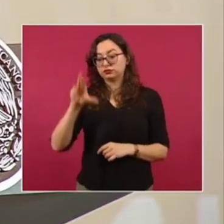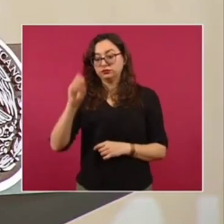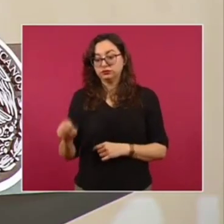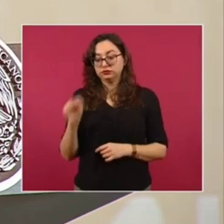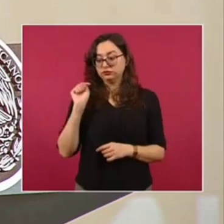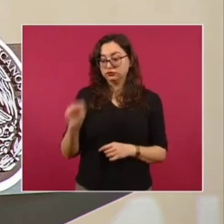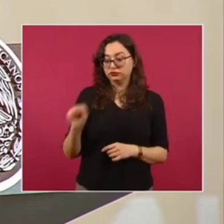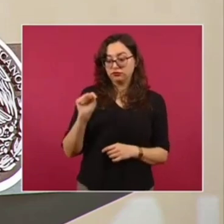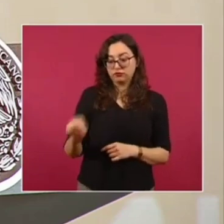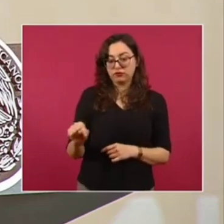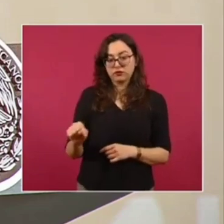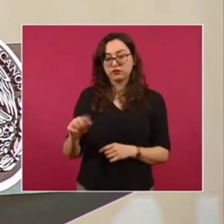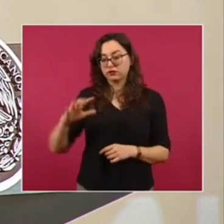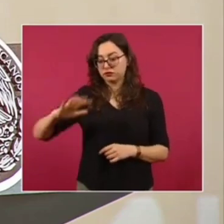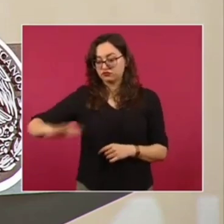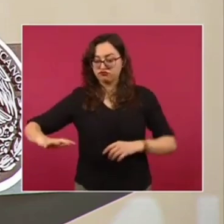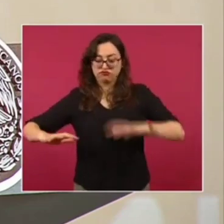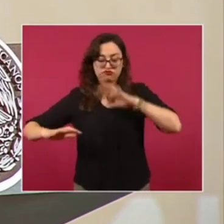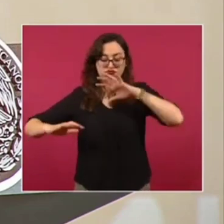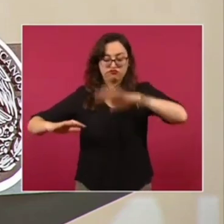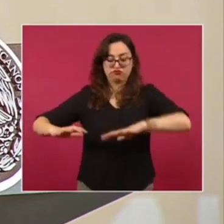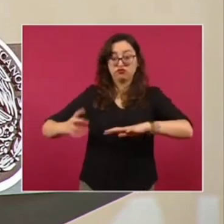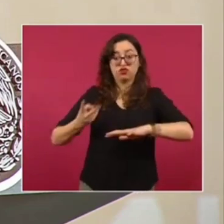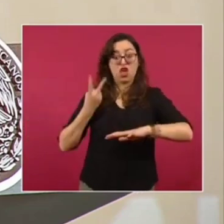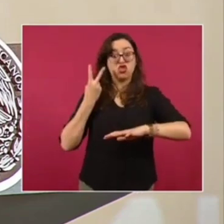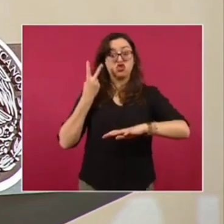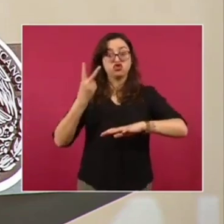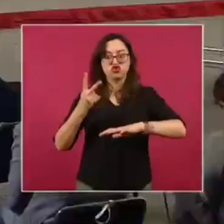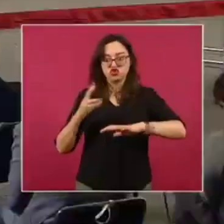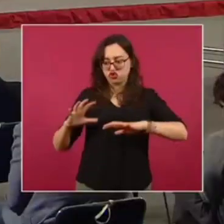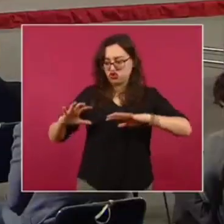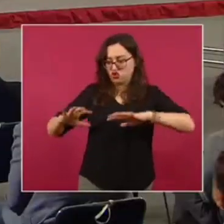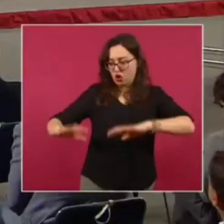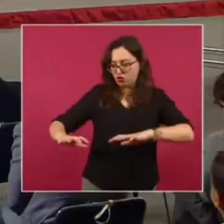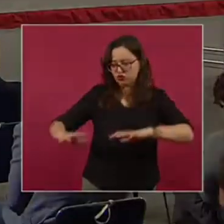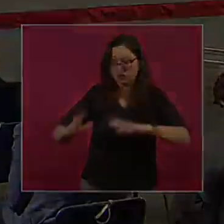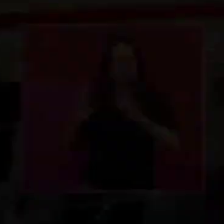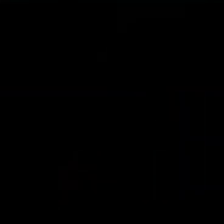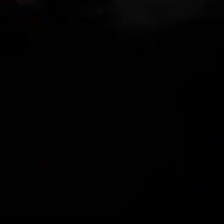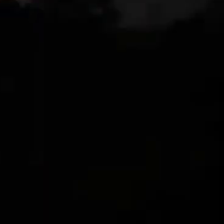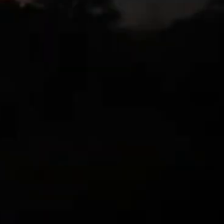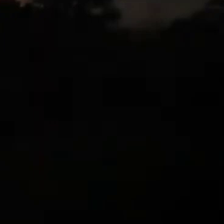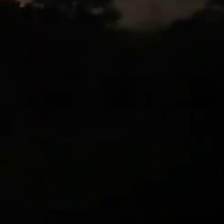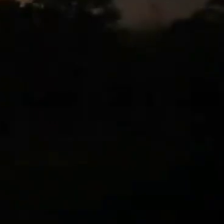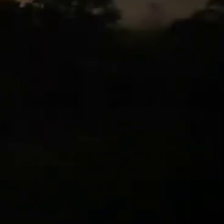unida a Quinichná, de la cual vamos a presentar un video.